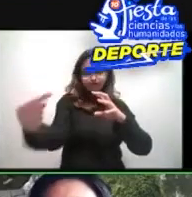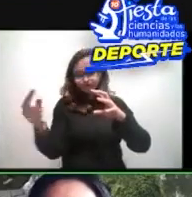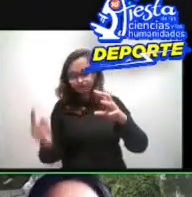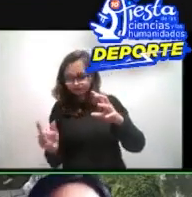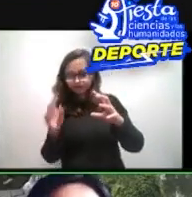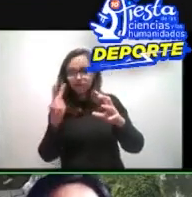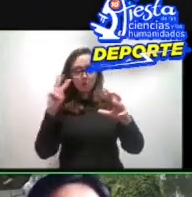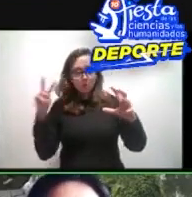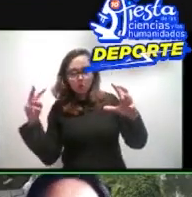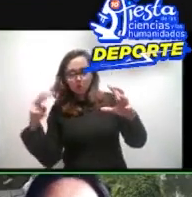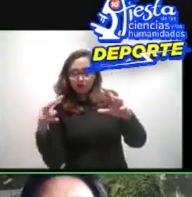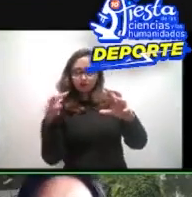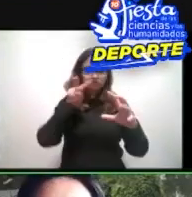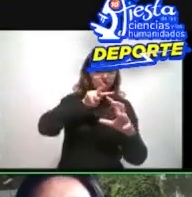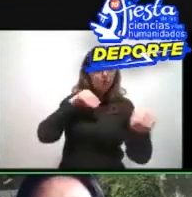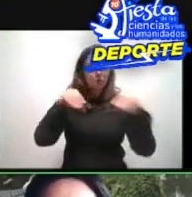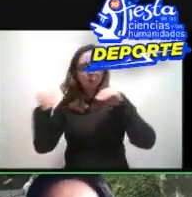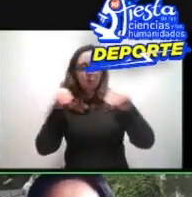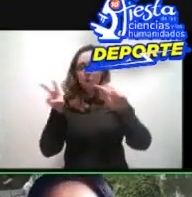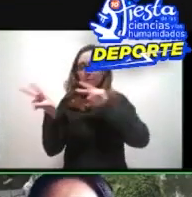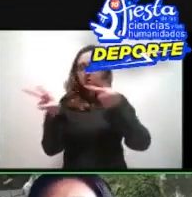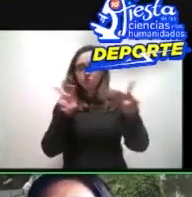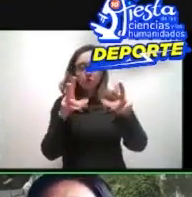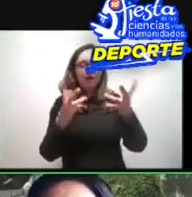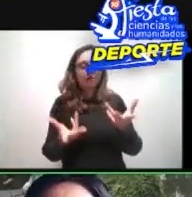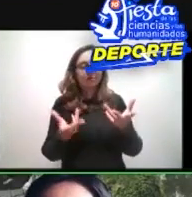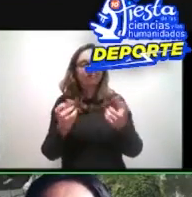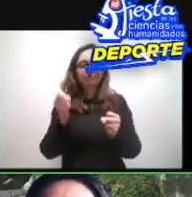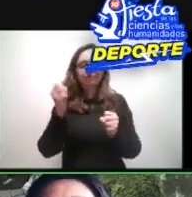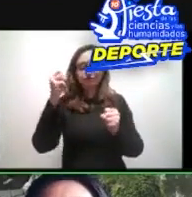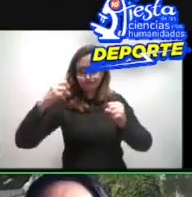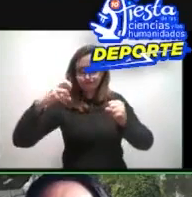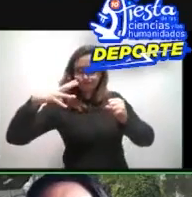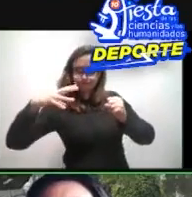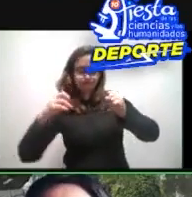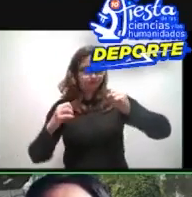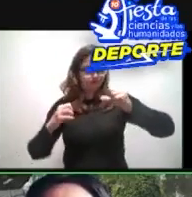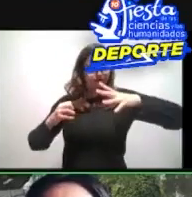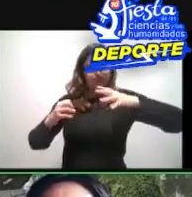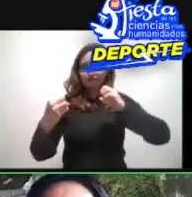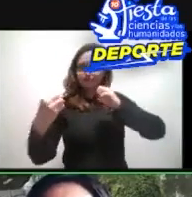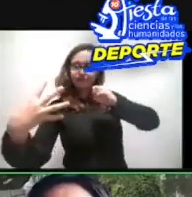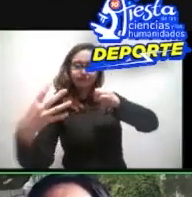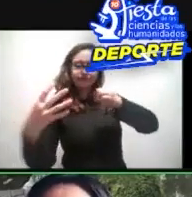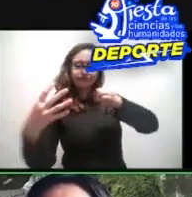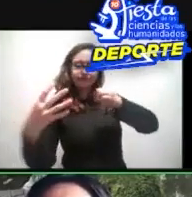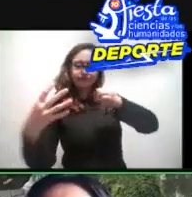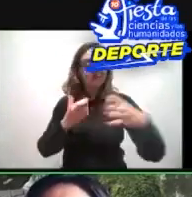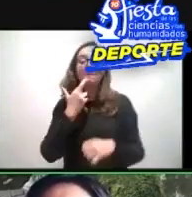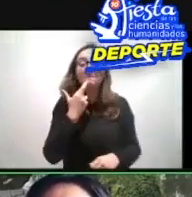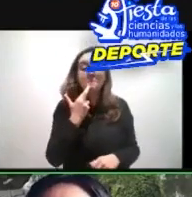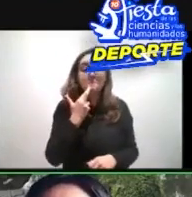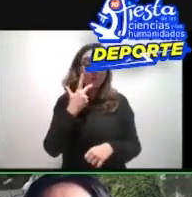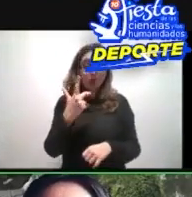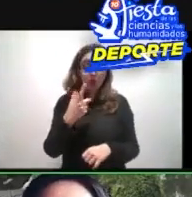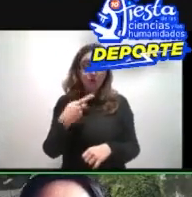integración visual de nuestro espacio, como es la corteza occipital, se ven mejoradas, pero en forma muy particular trabaja sobre el